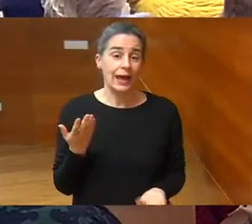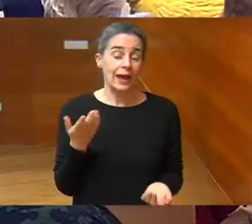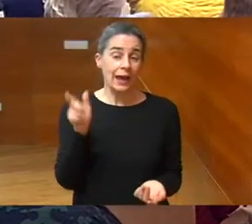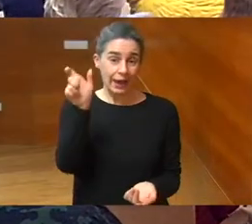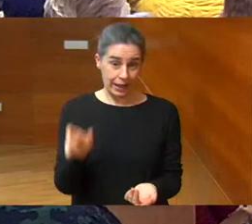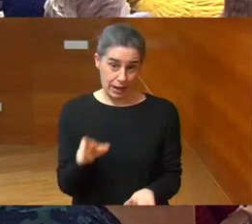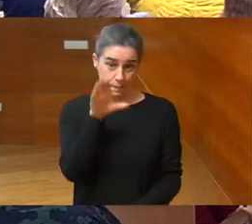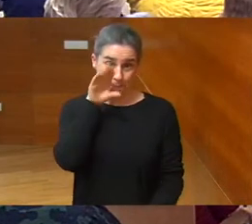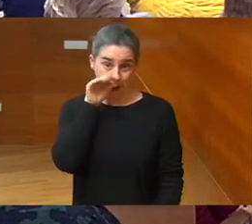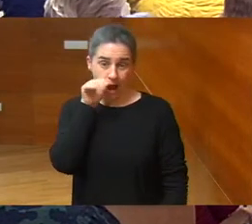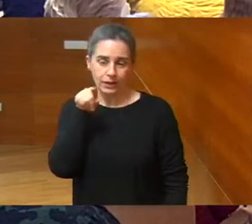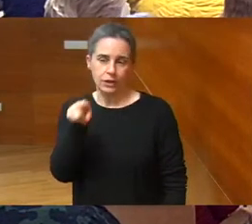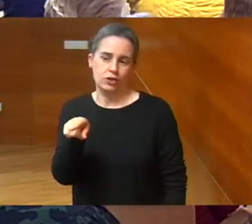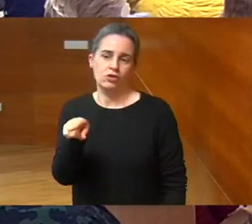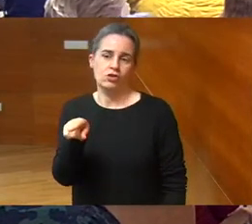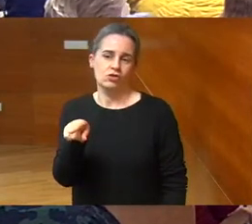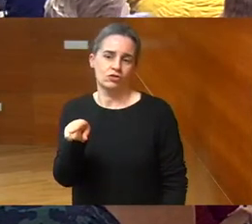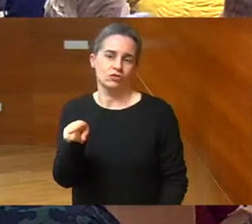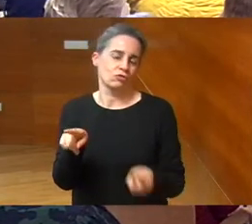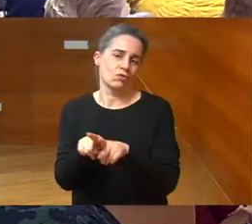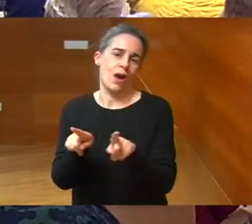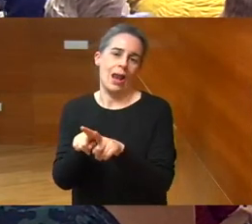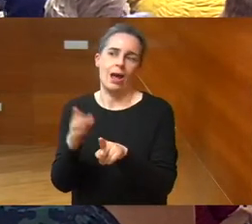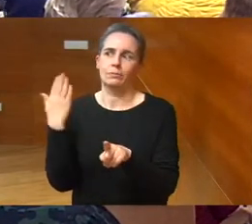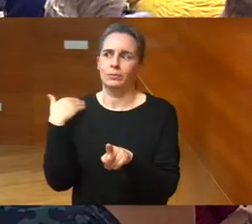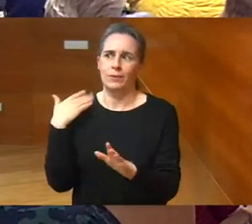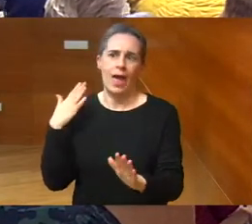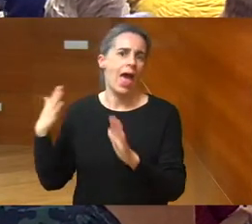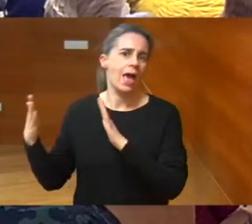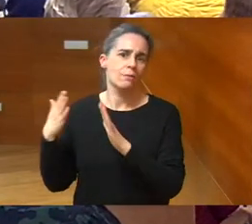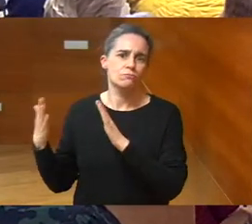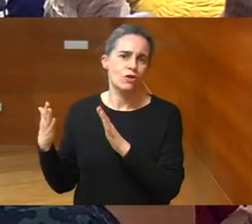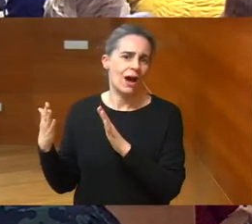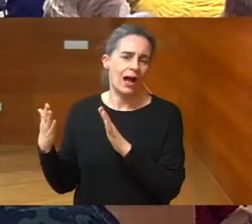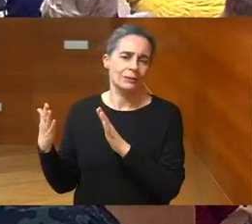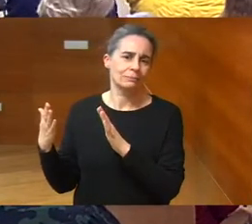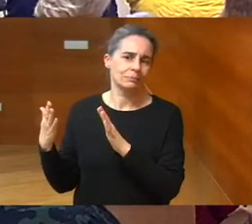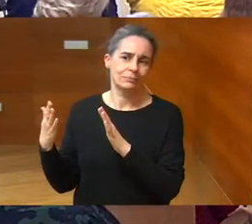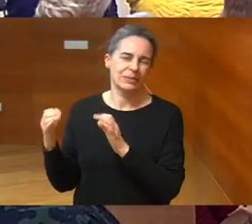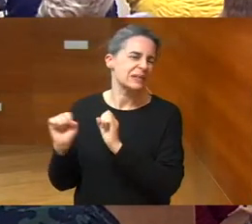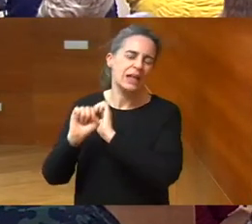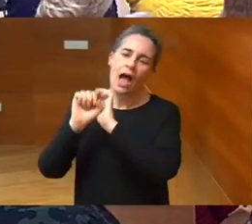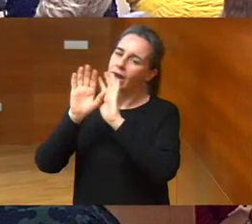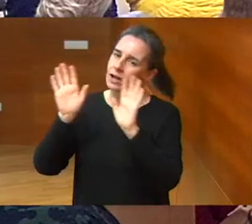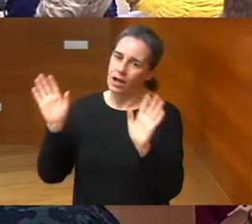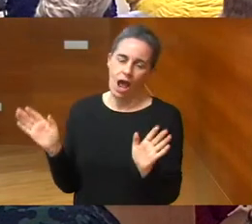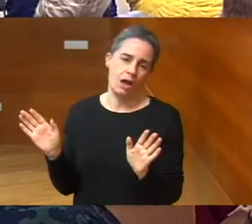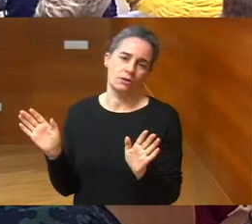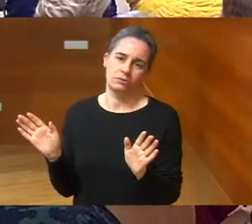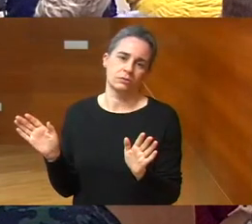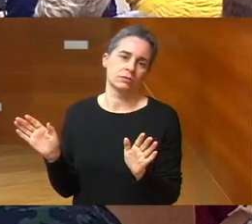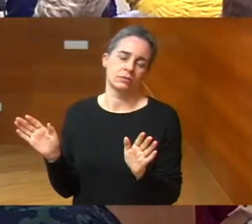está claro se ve un poco por la trayectoria no que no era porque quisiera